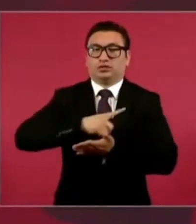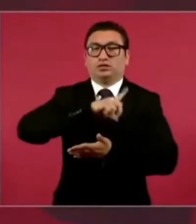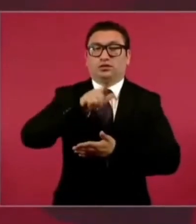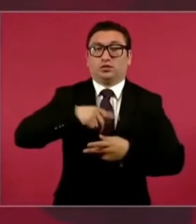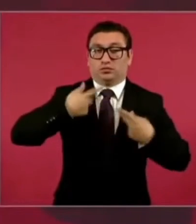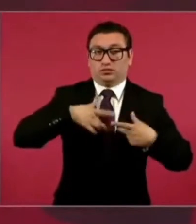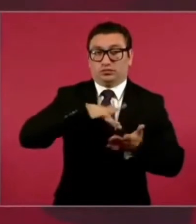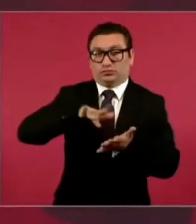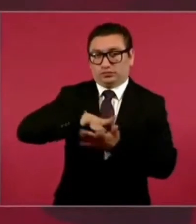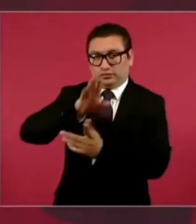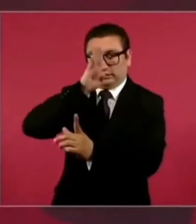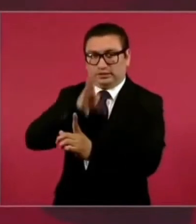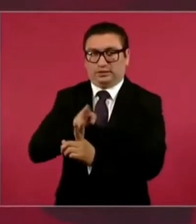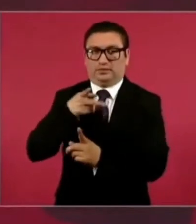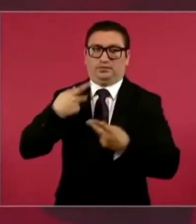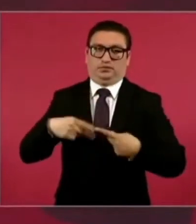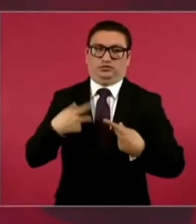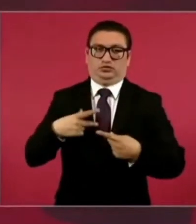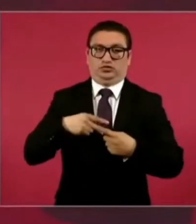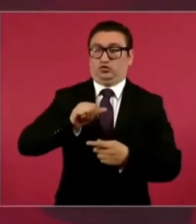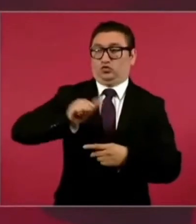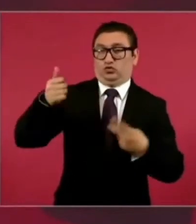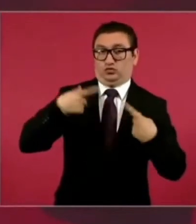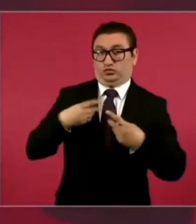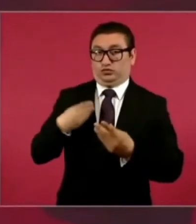sin intermediarios.